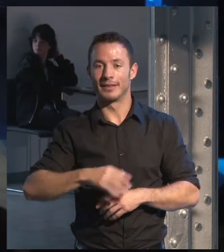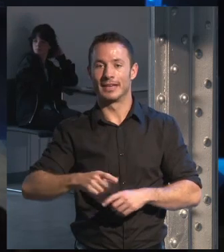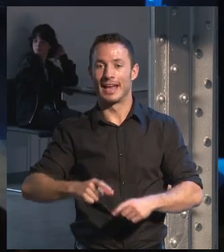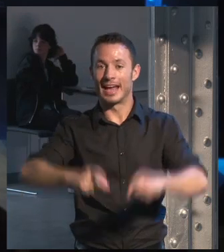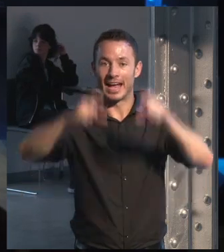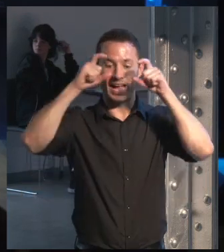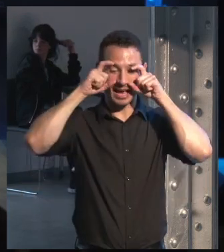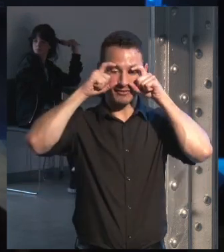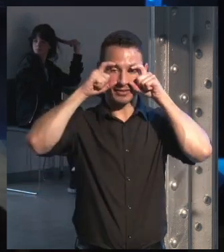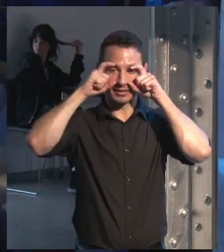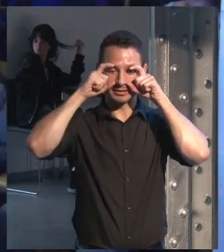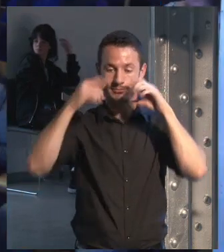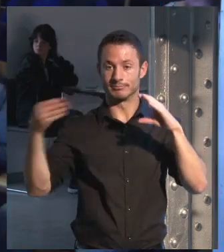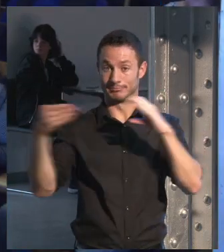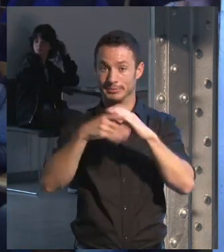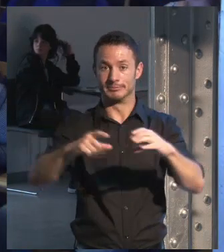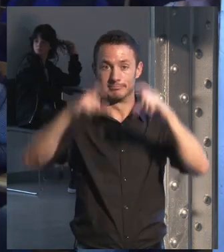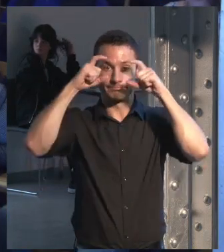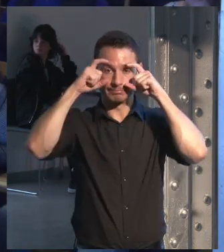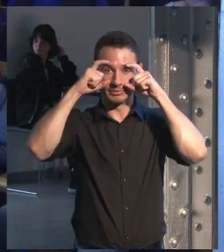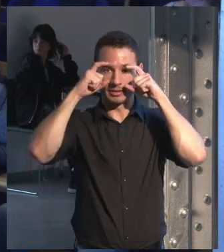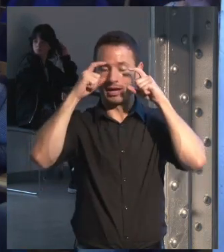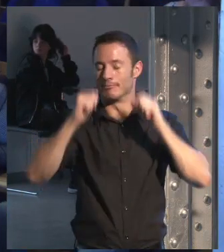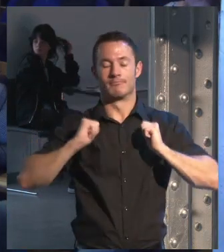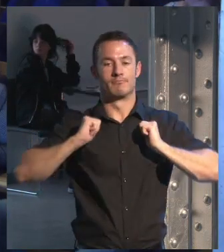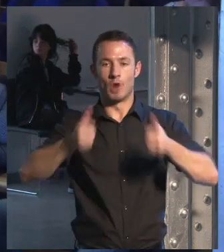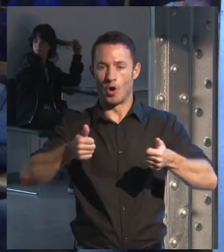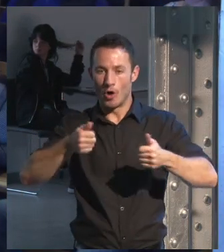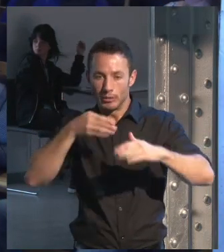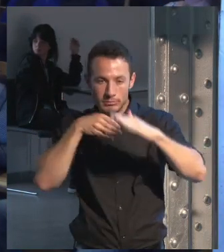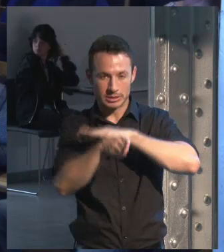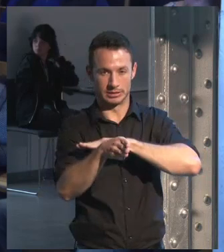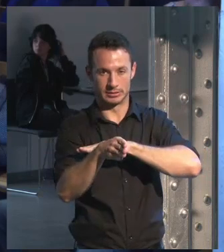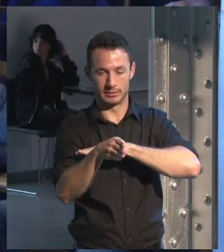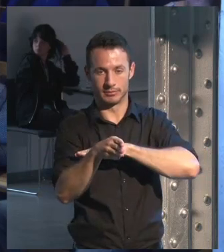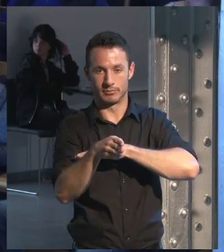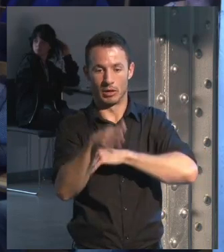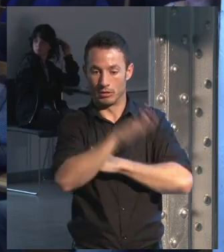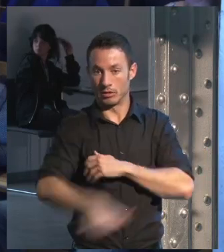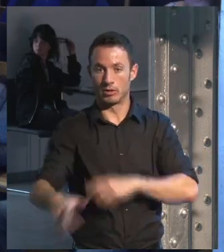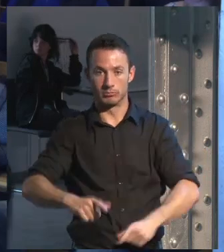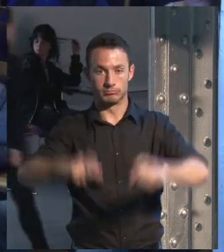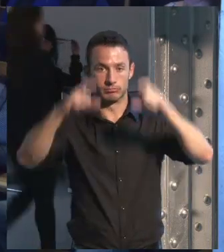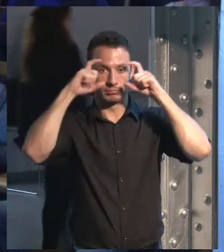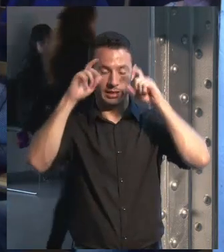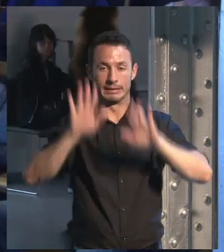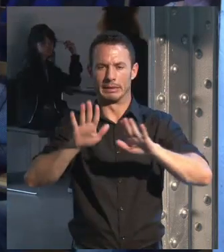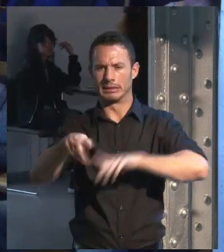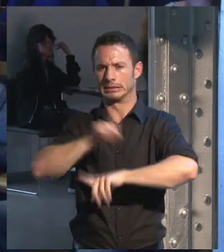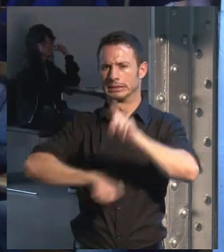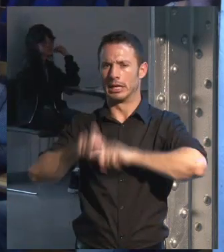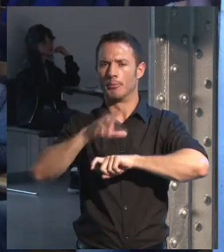lanzamos la experiencia inmersiva. ¿En qué consiste? Pues los chavales se lo ponen, pueden...